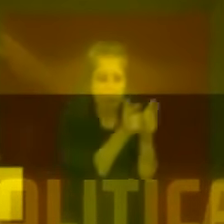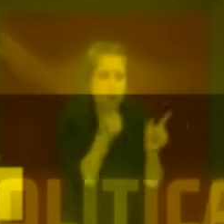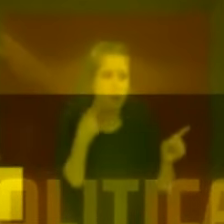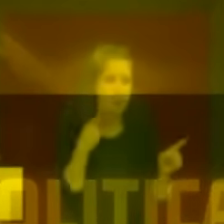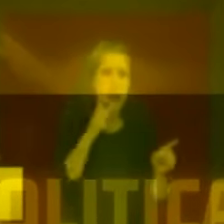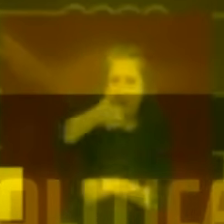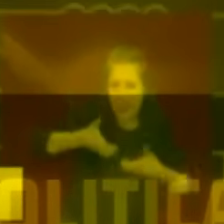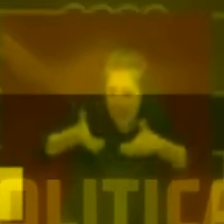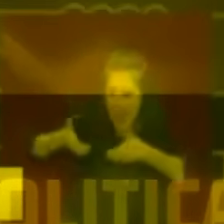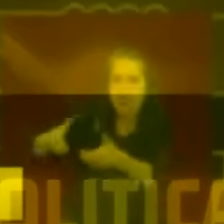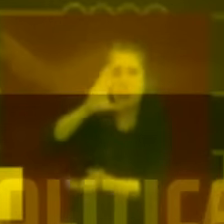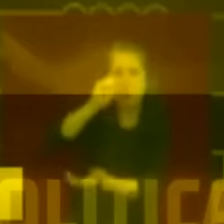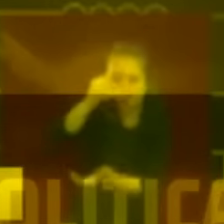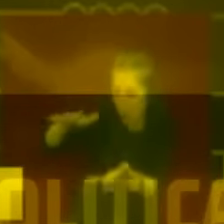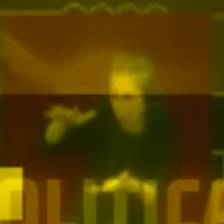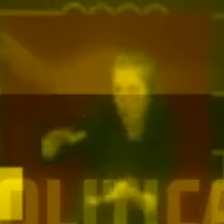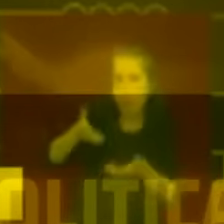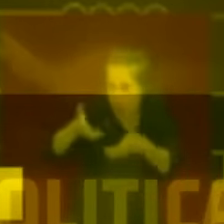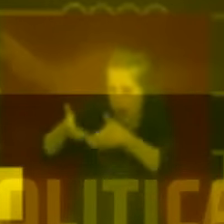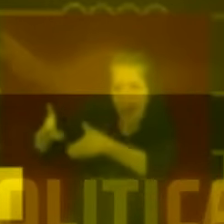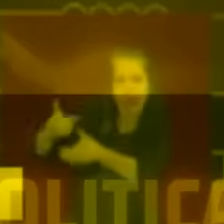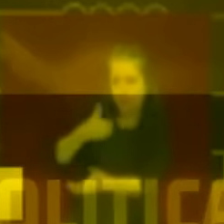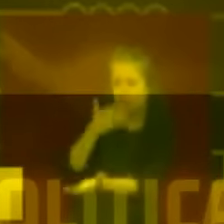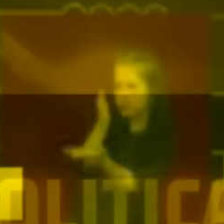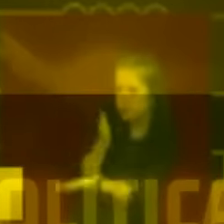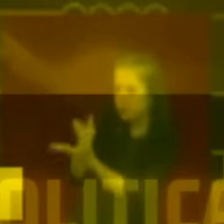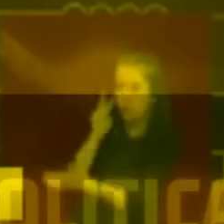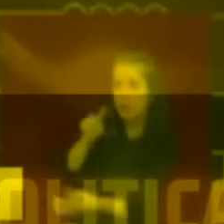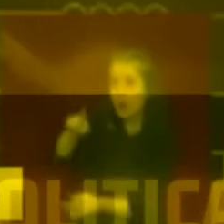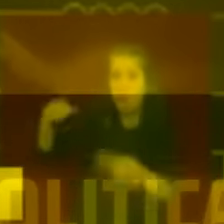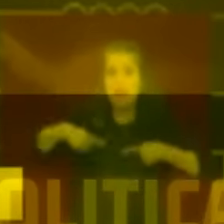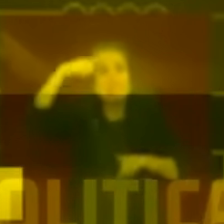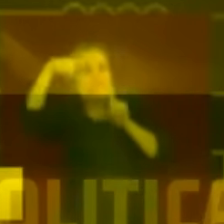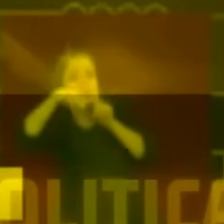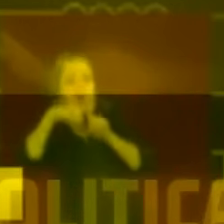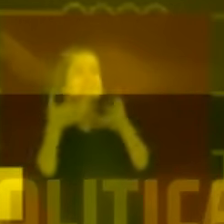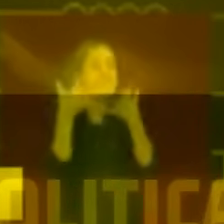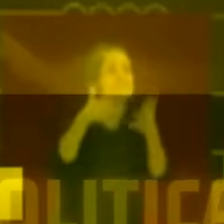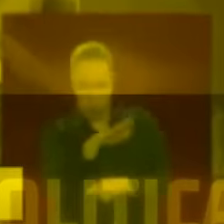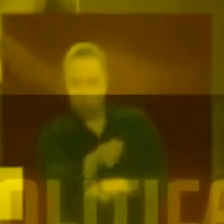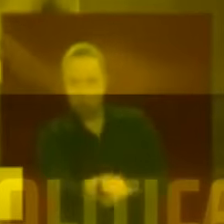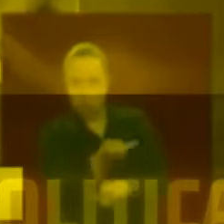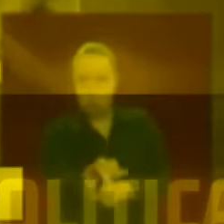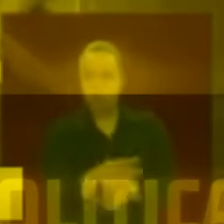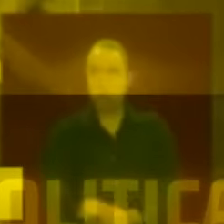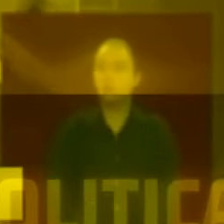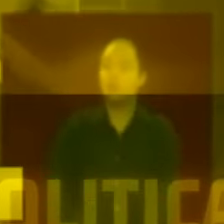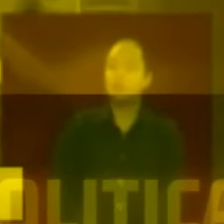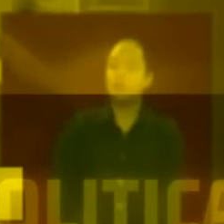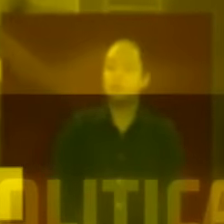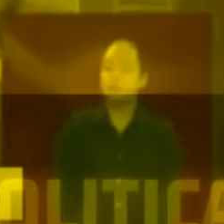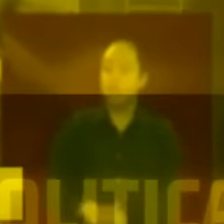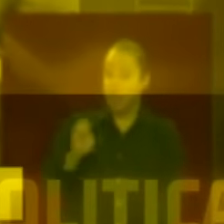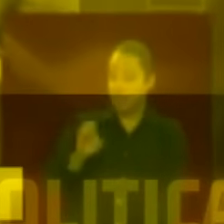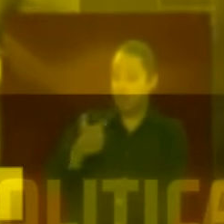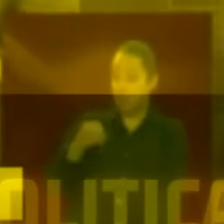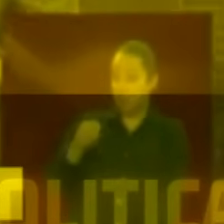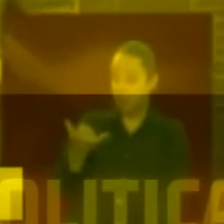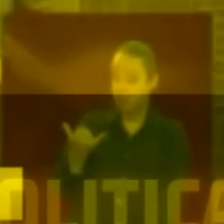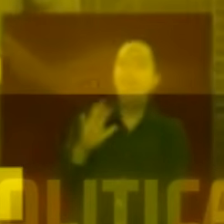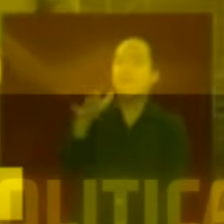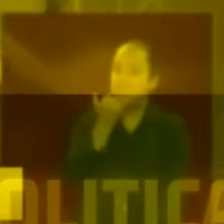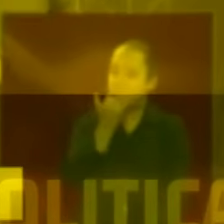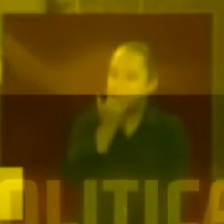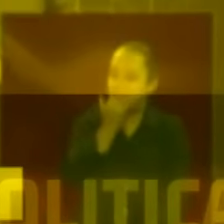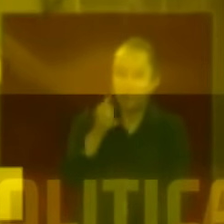Bueno, cuando fui alcaldesa en una comparecencia, lo sacaron y le contestamos muy bien, porque yo